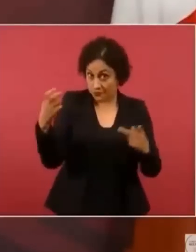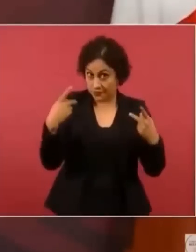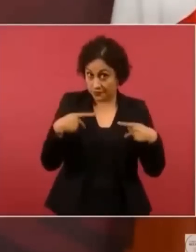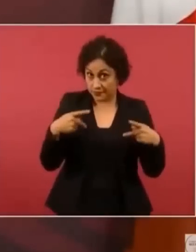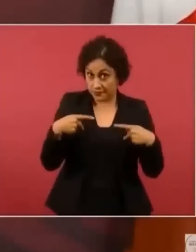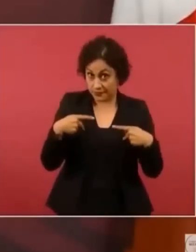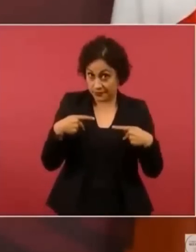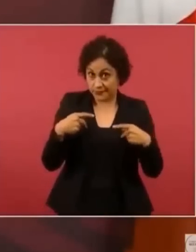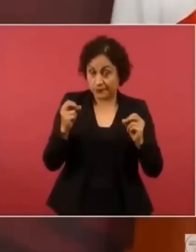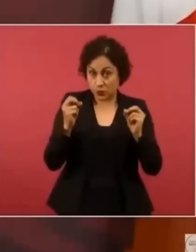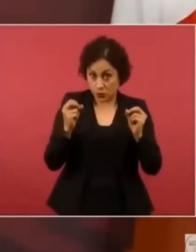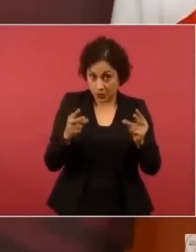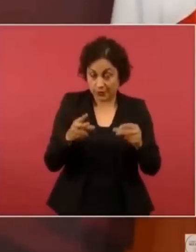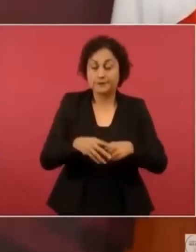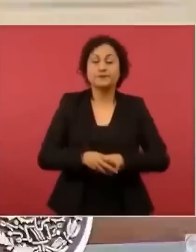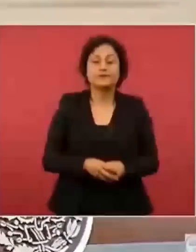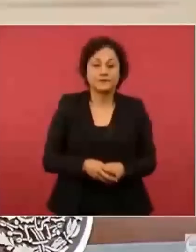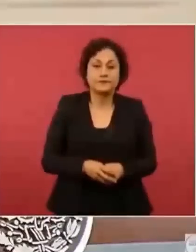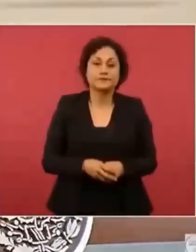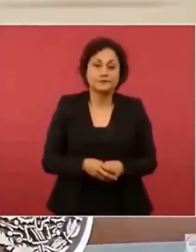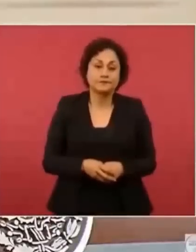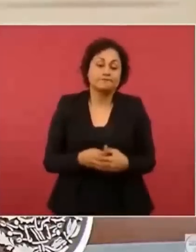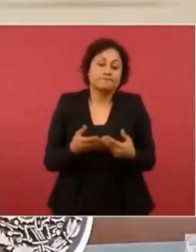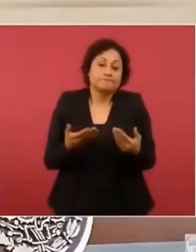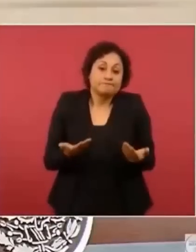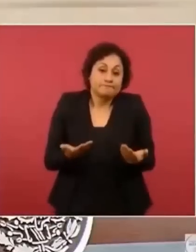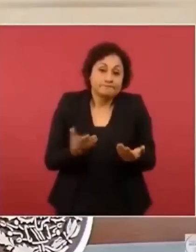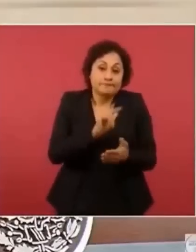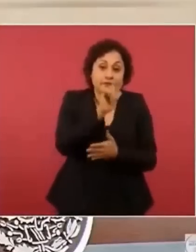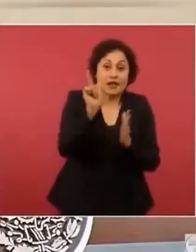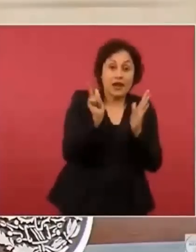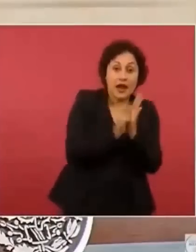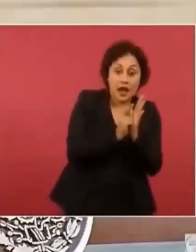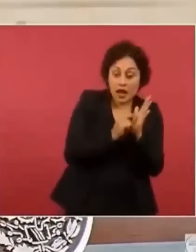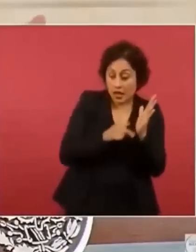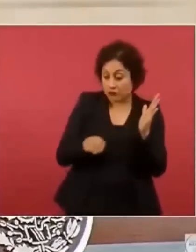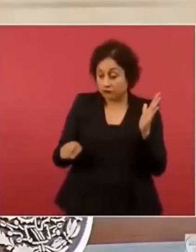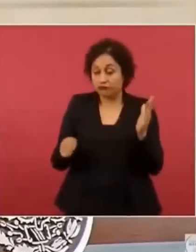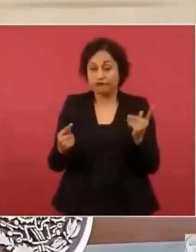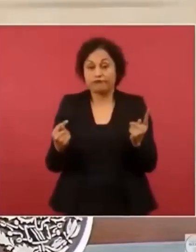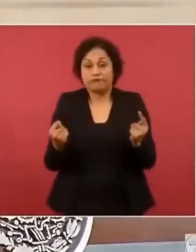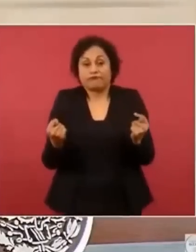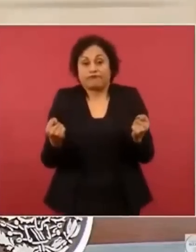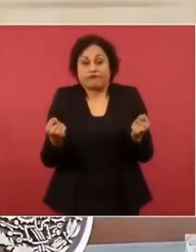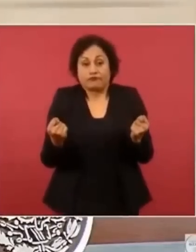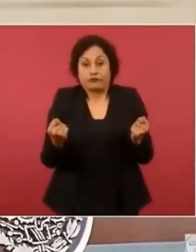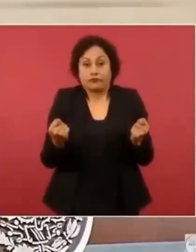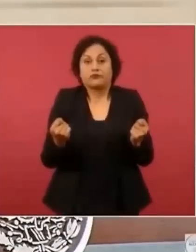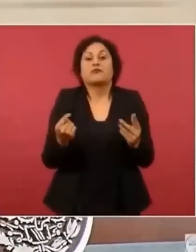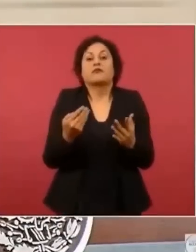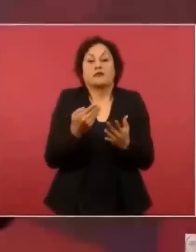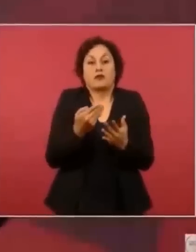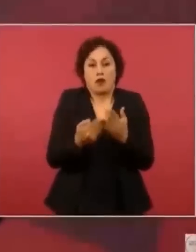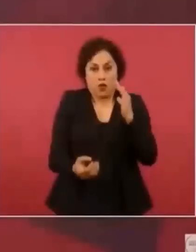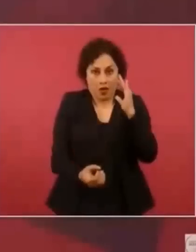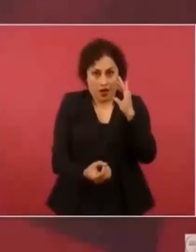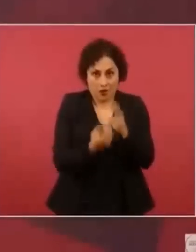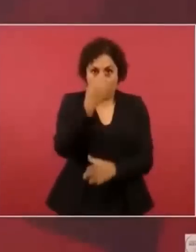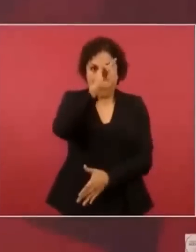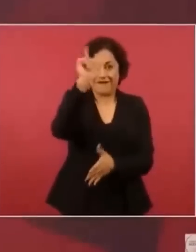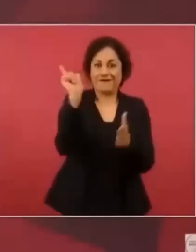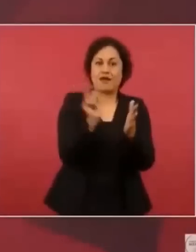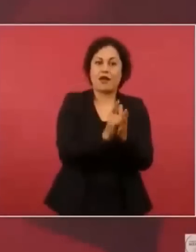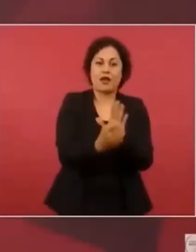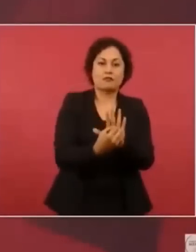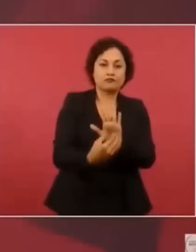Entonces, no tienen escapatoria. Hay incluso una nueva ley de remuneraciones, es